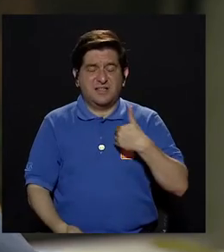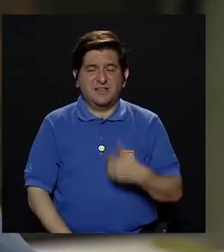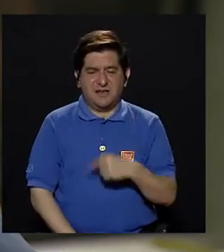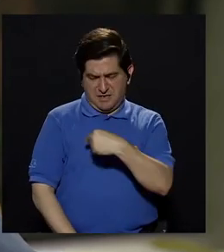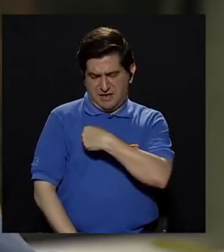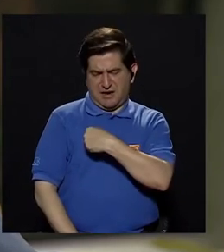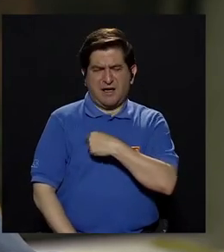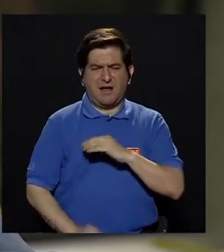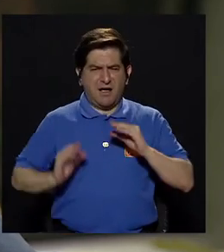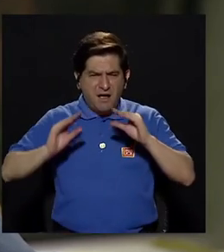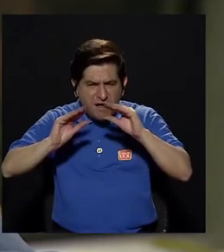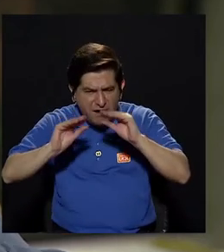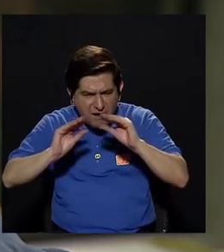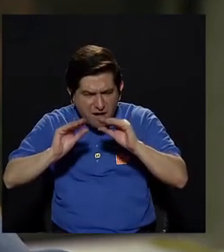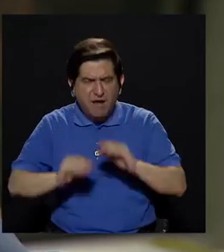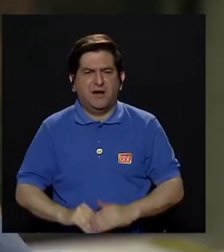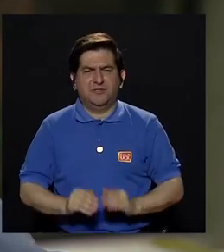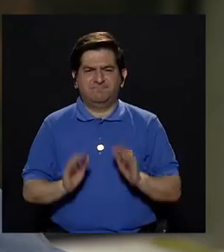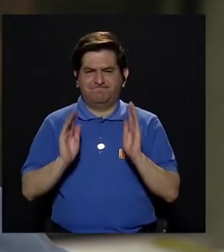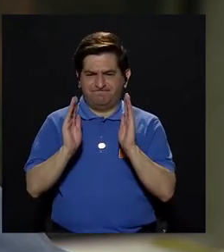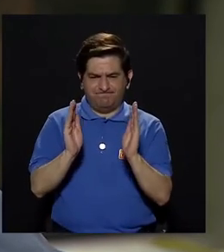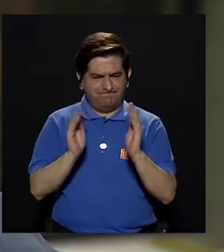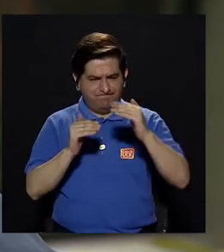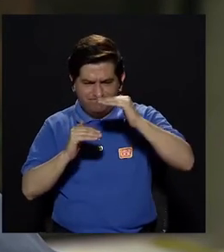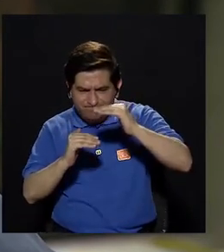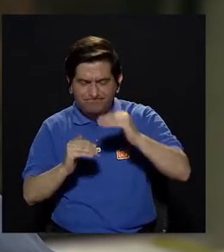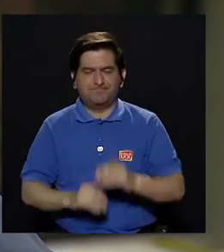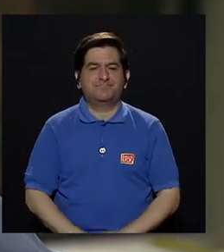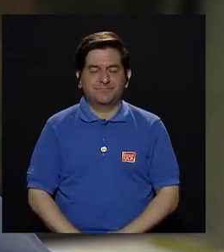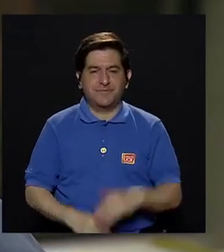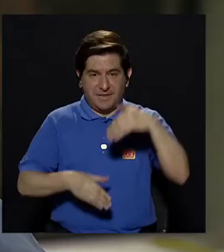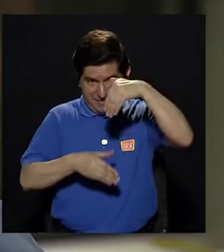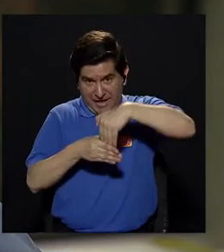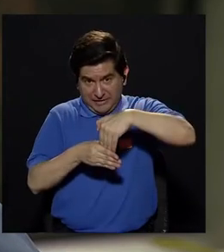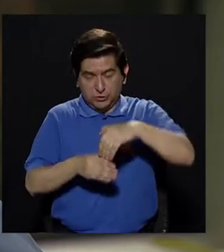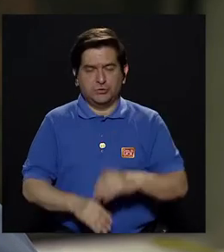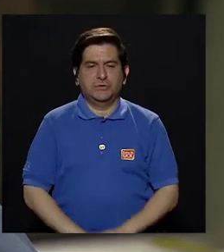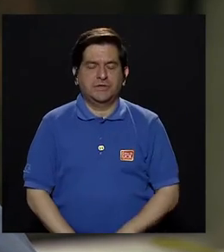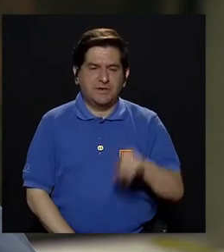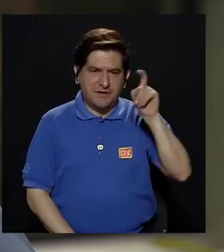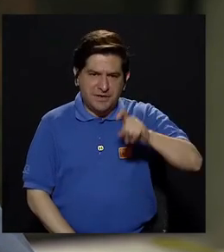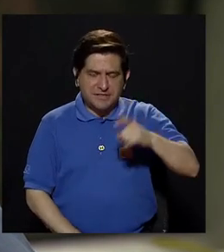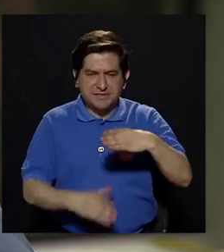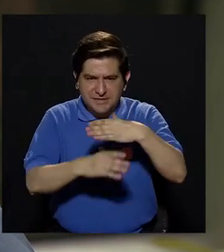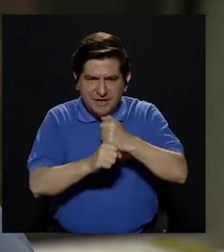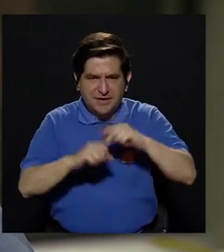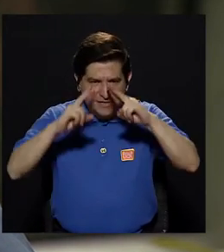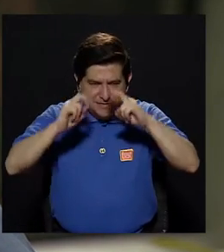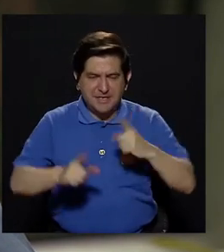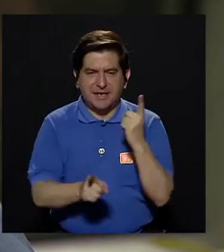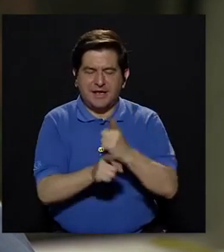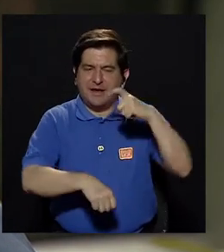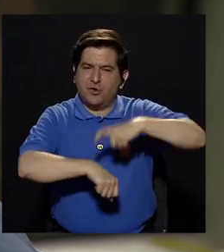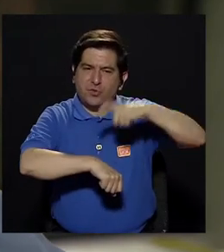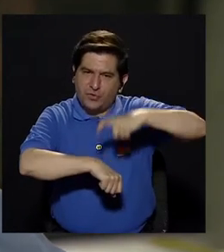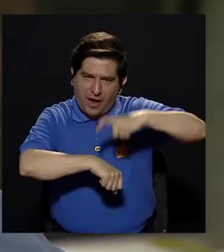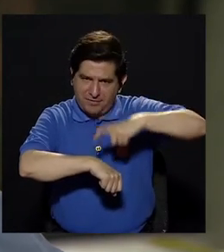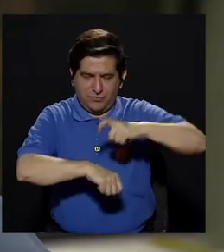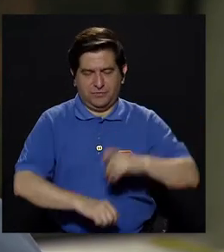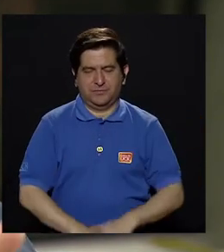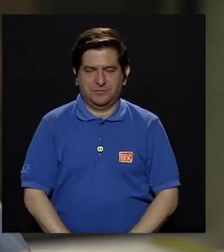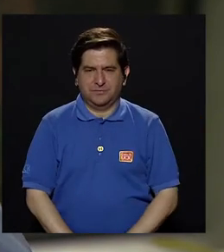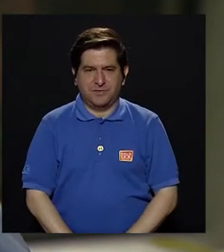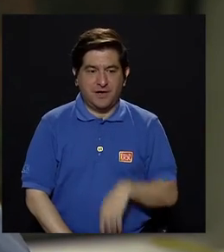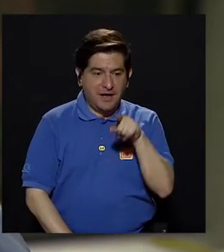tienen una pelota muy grande en la mama. Claro. Entonces, esa es la importancia de hacer realmente las mamografías cuando corresponden. A tiempo.